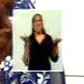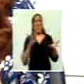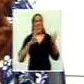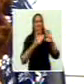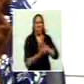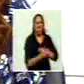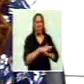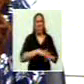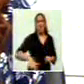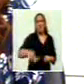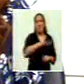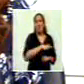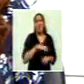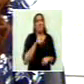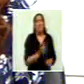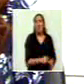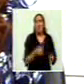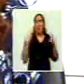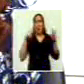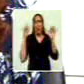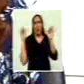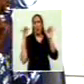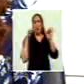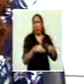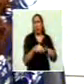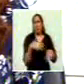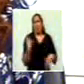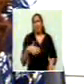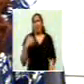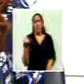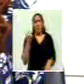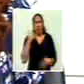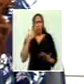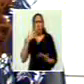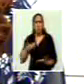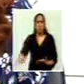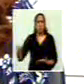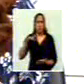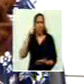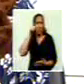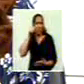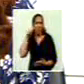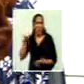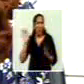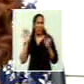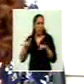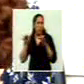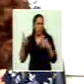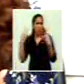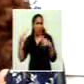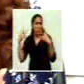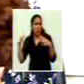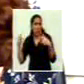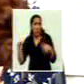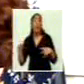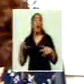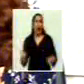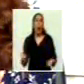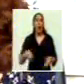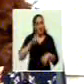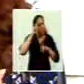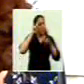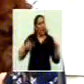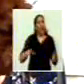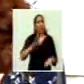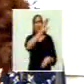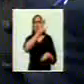uno de los recursos turísticos más importantes que tiene nuestro país. La inversión se hace con un plan del Banco